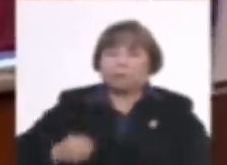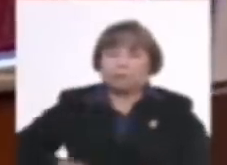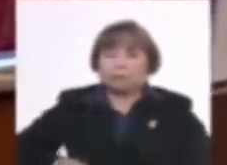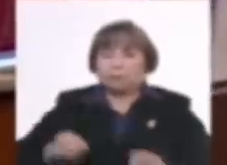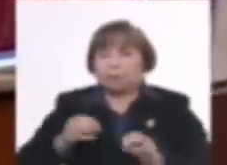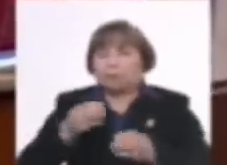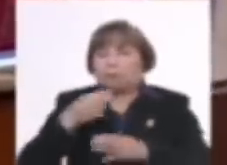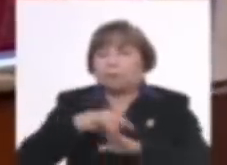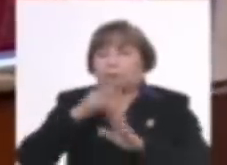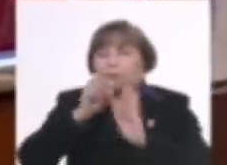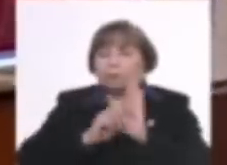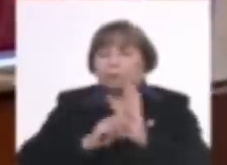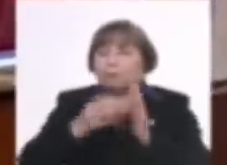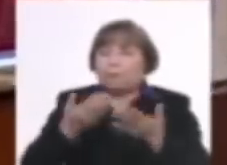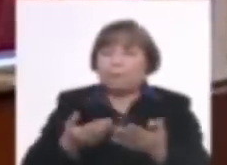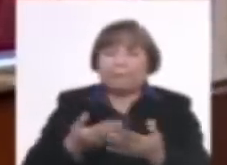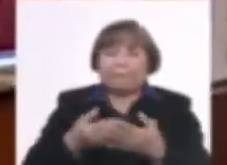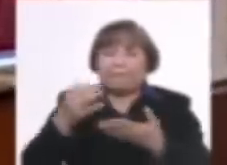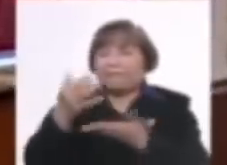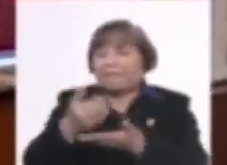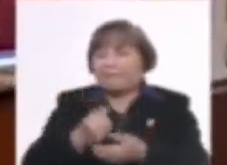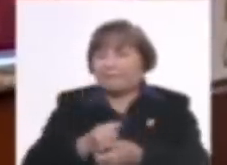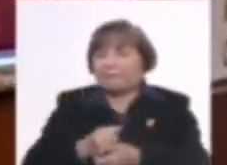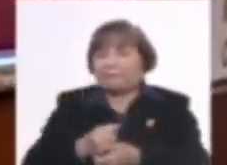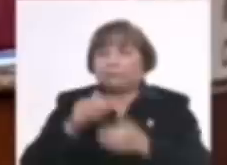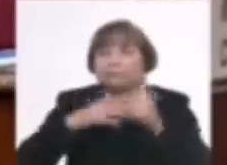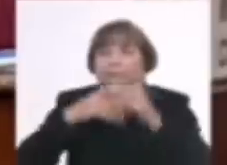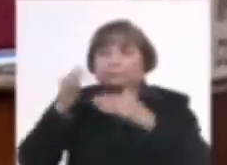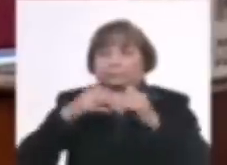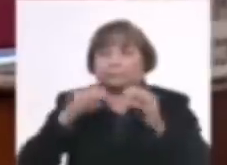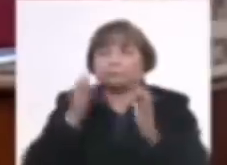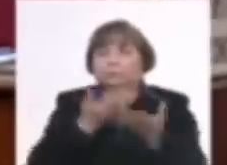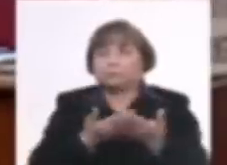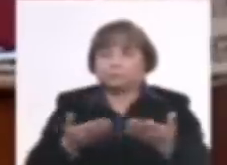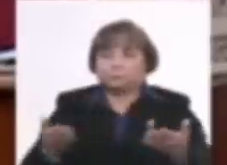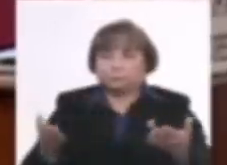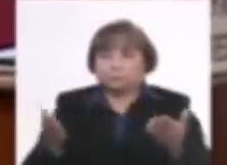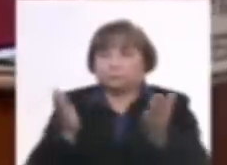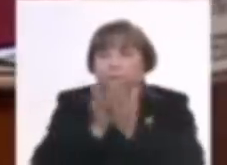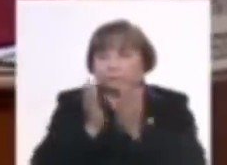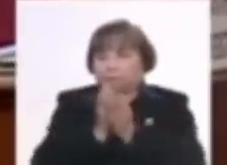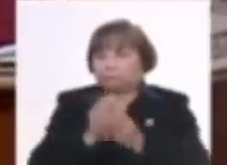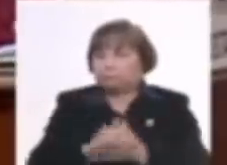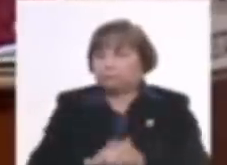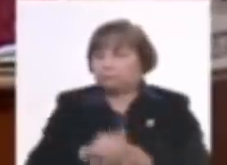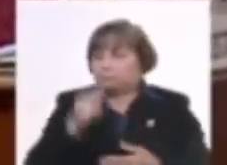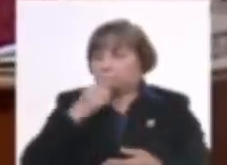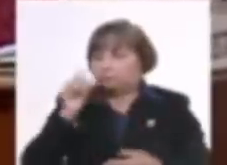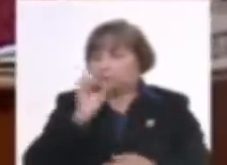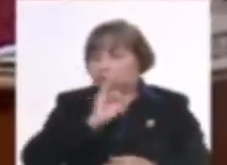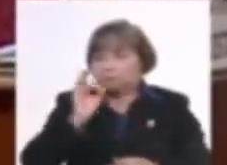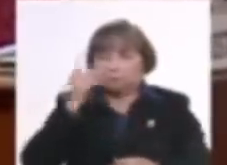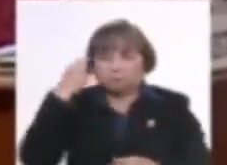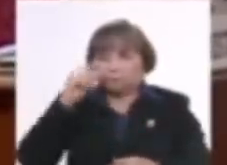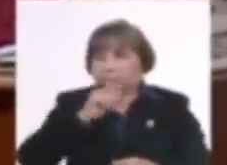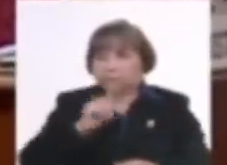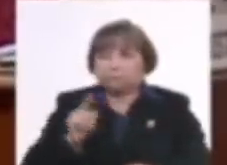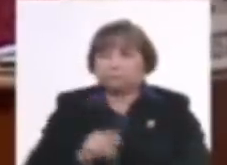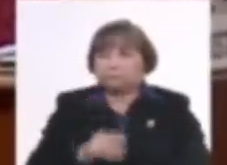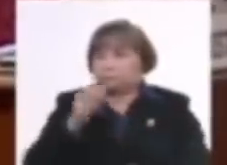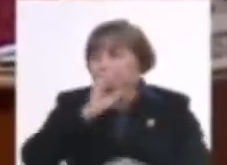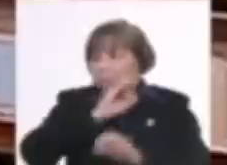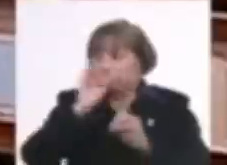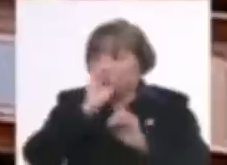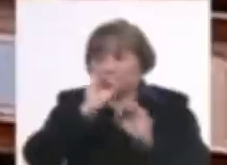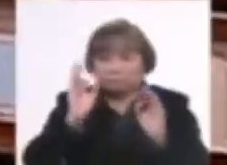ejecutar un proyecto de recuperación de la infraestructura y equipamiento de una educación educativa. Usted no ha trabajado para eso,